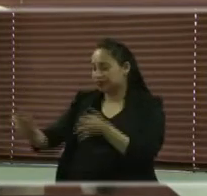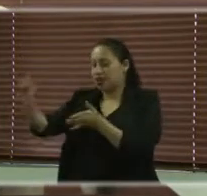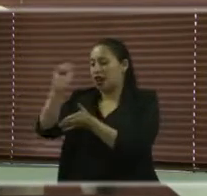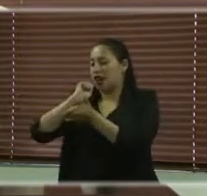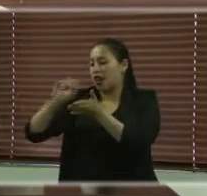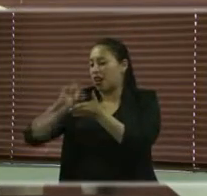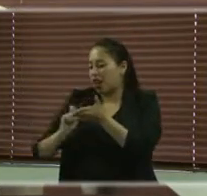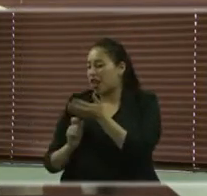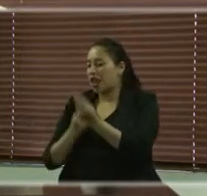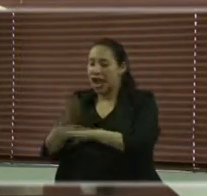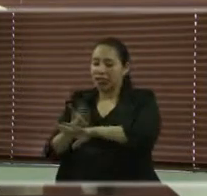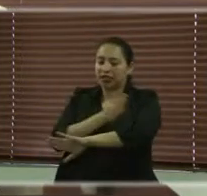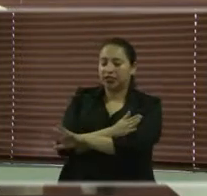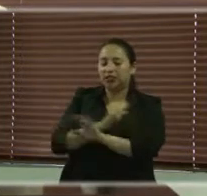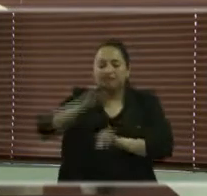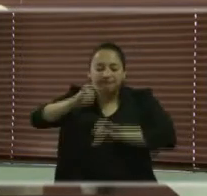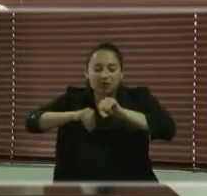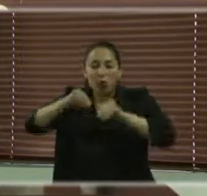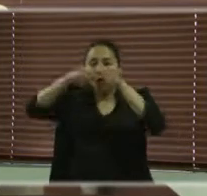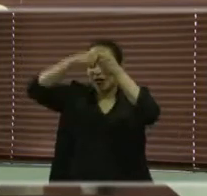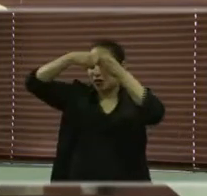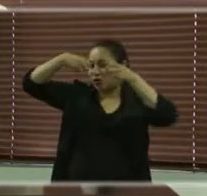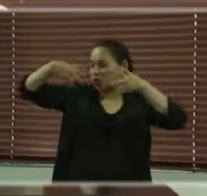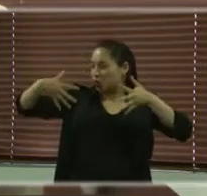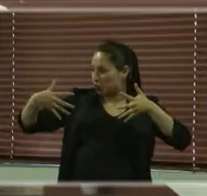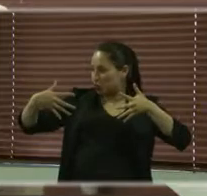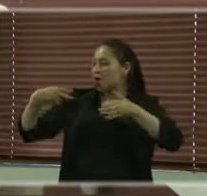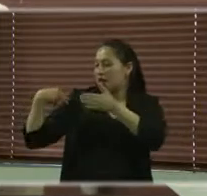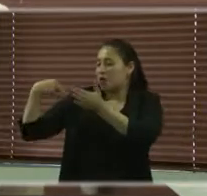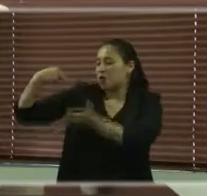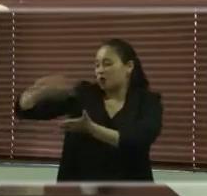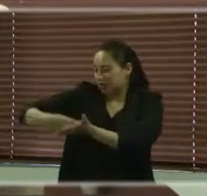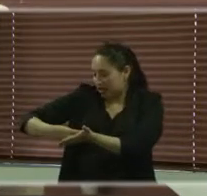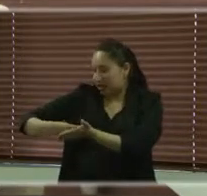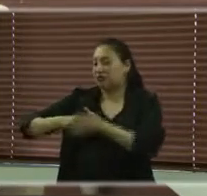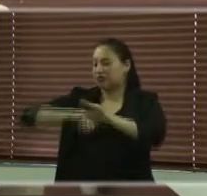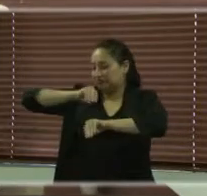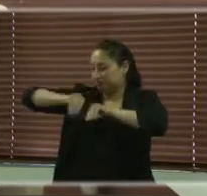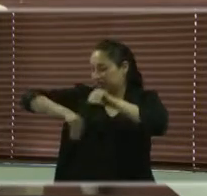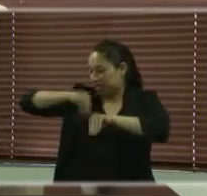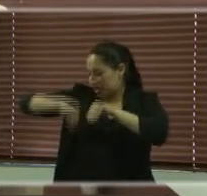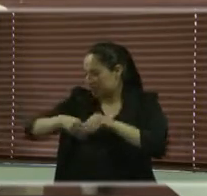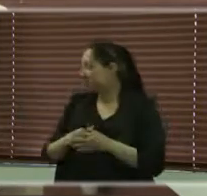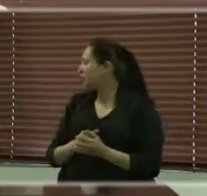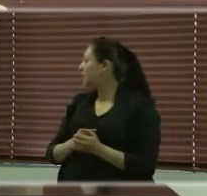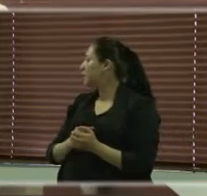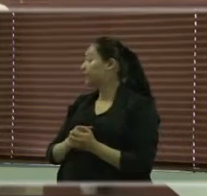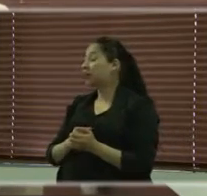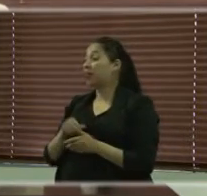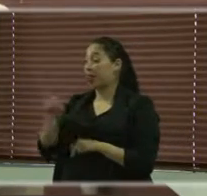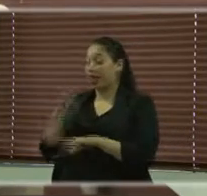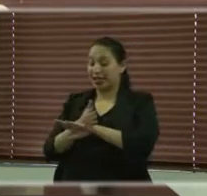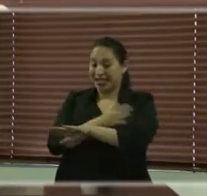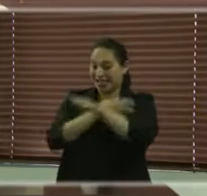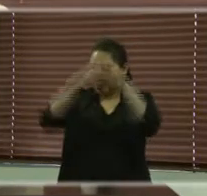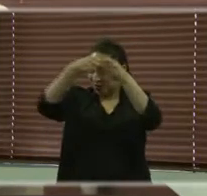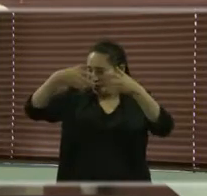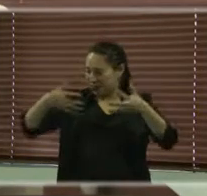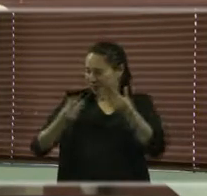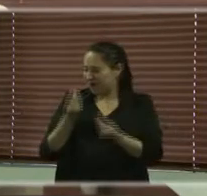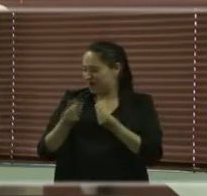que puede tener ese comentario general y esa ese bosquejo incluye por